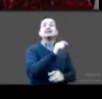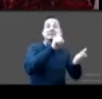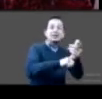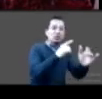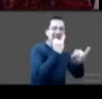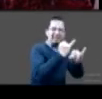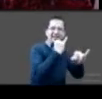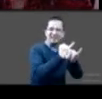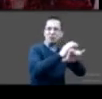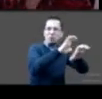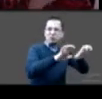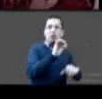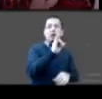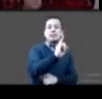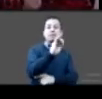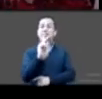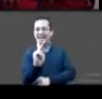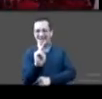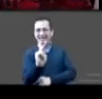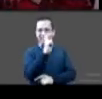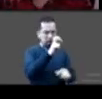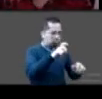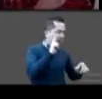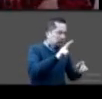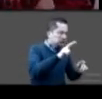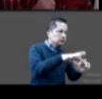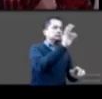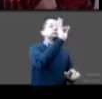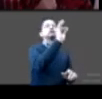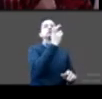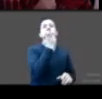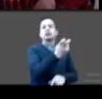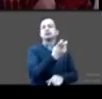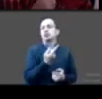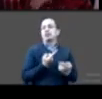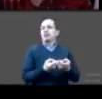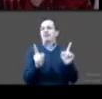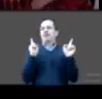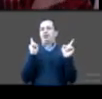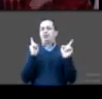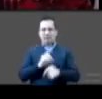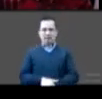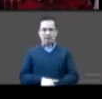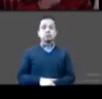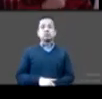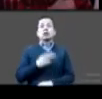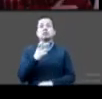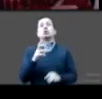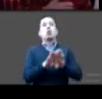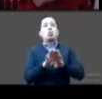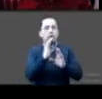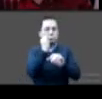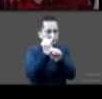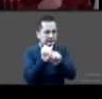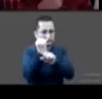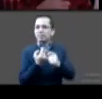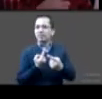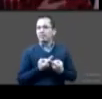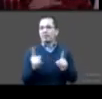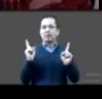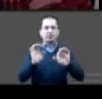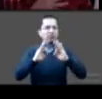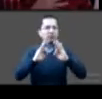cuando estamos hablando? ¿Cómo cambia la investigación? ¿Cómo cambia la visión? ¿Cómo cambia la manera